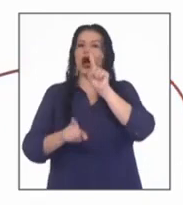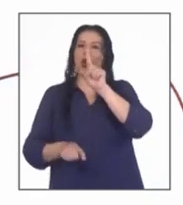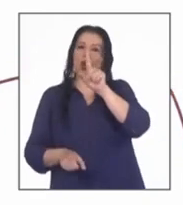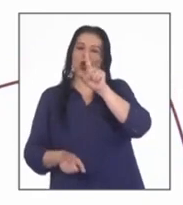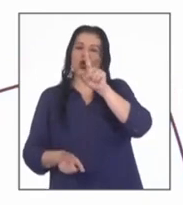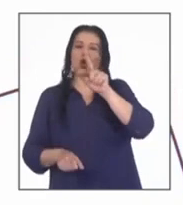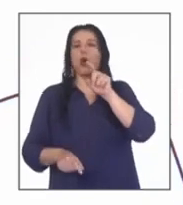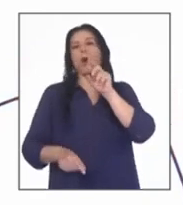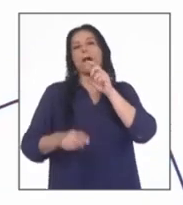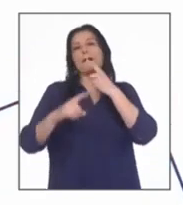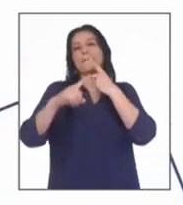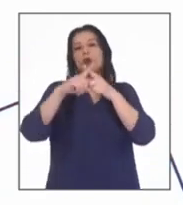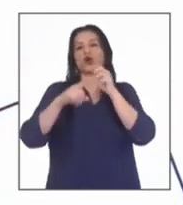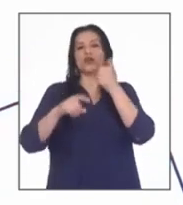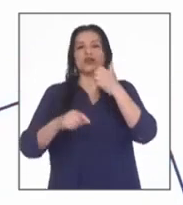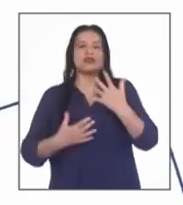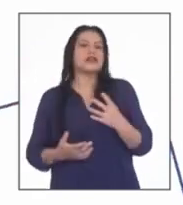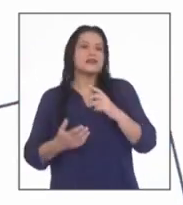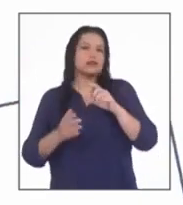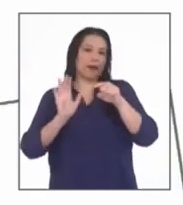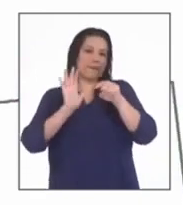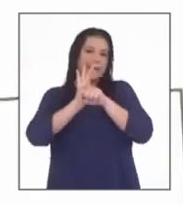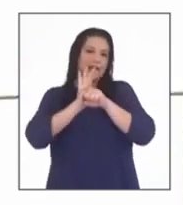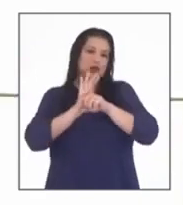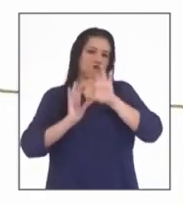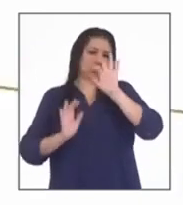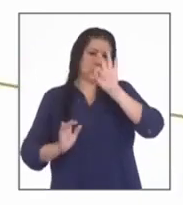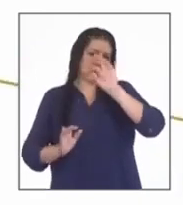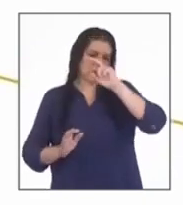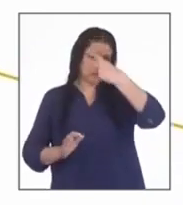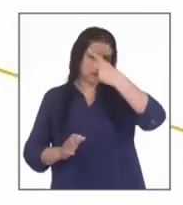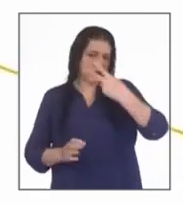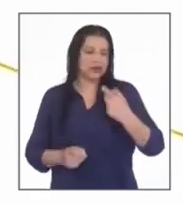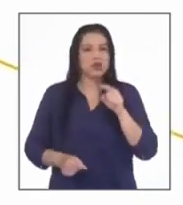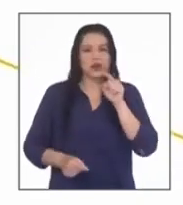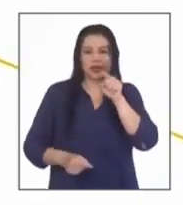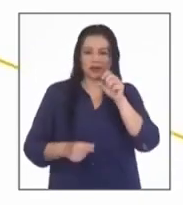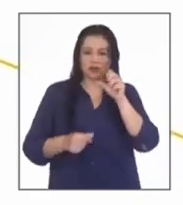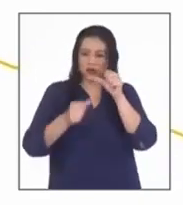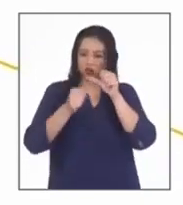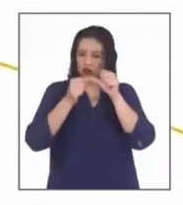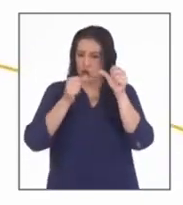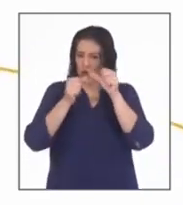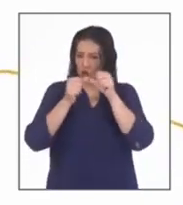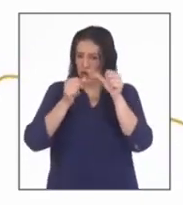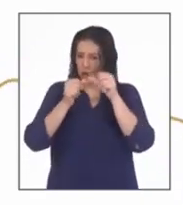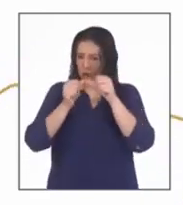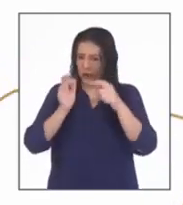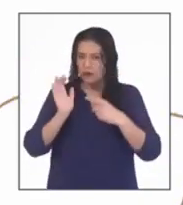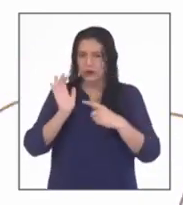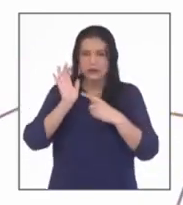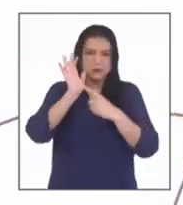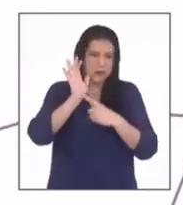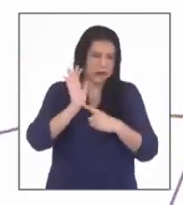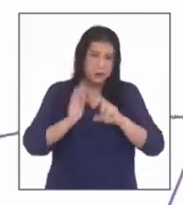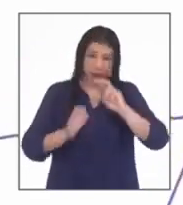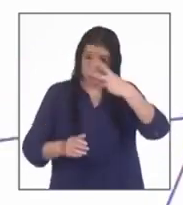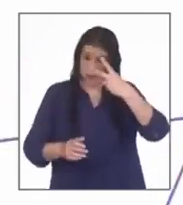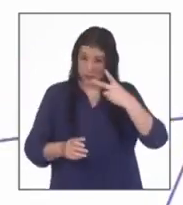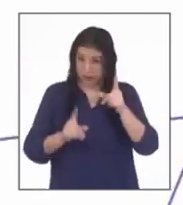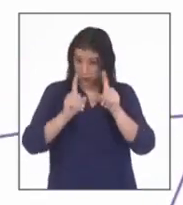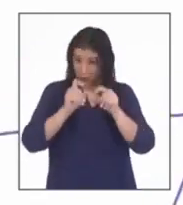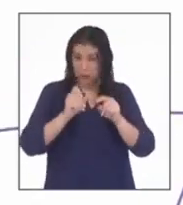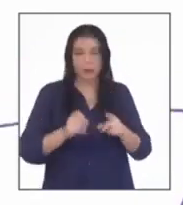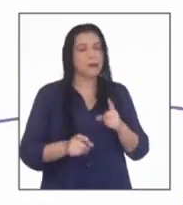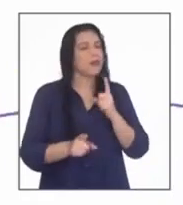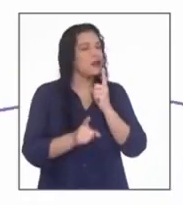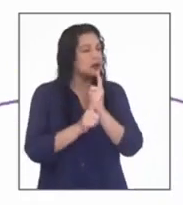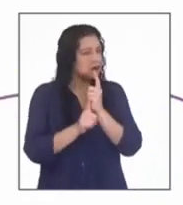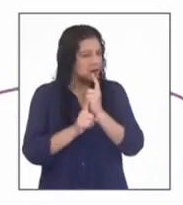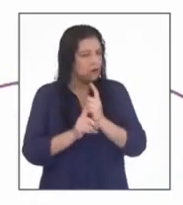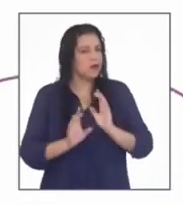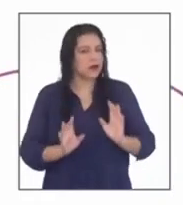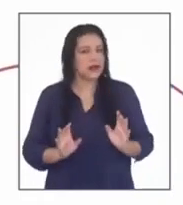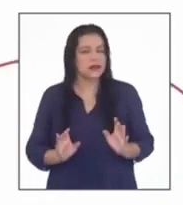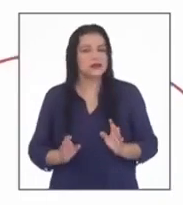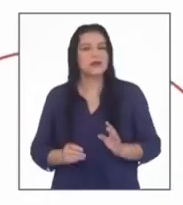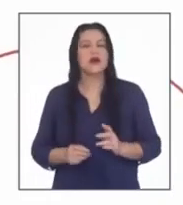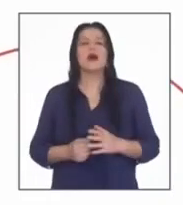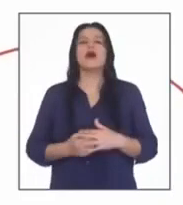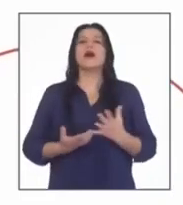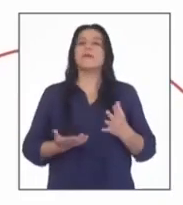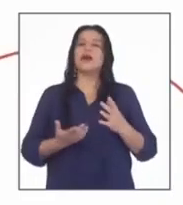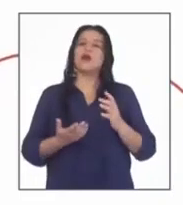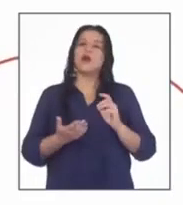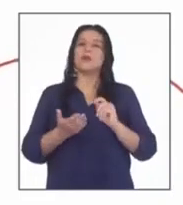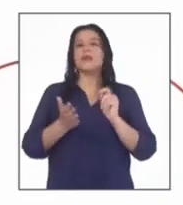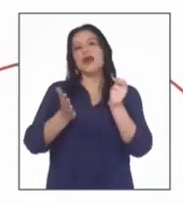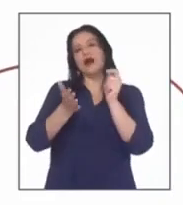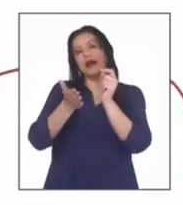10 elevado al exponente menos 9 metros. ¿Y este es un número escrito en notación exponencial, profesora? Así es, Stephanie, pero